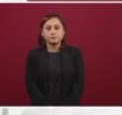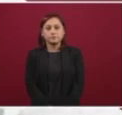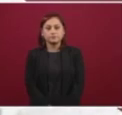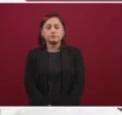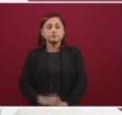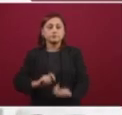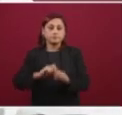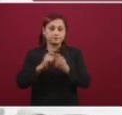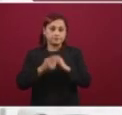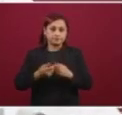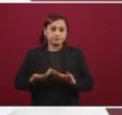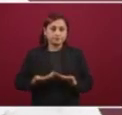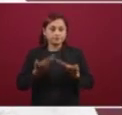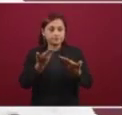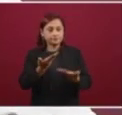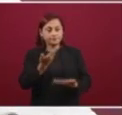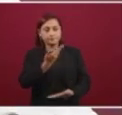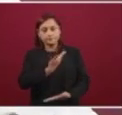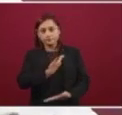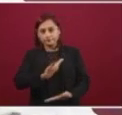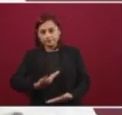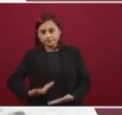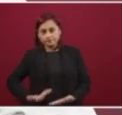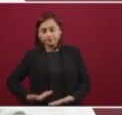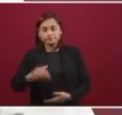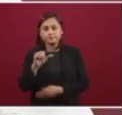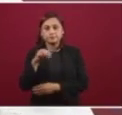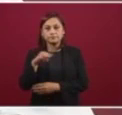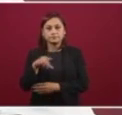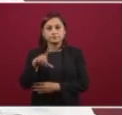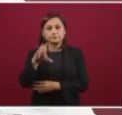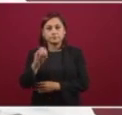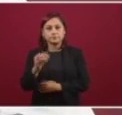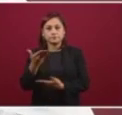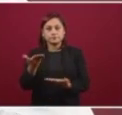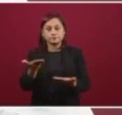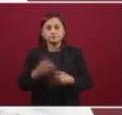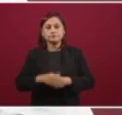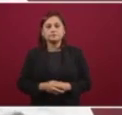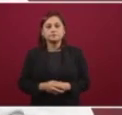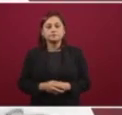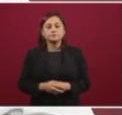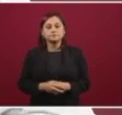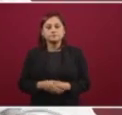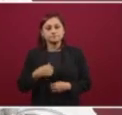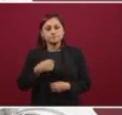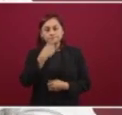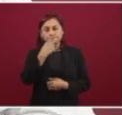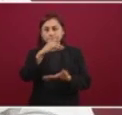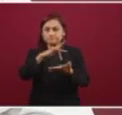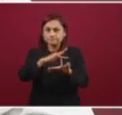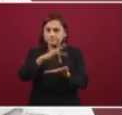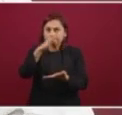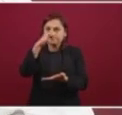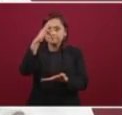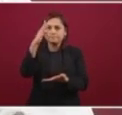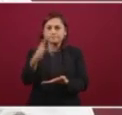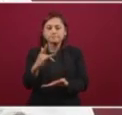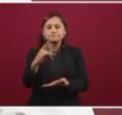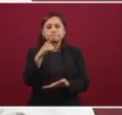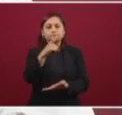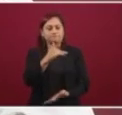Ciudadano licenciado Andrés Manuel López Obrador, presidente de México, muchas gracias por ese gran